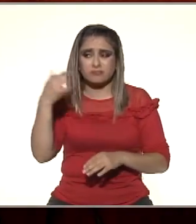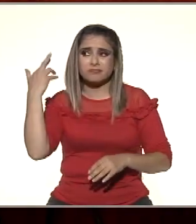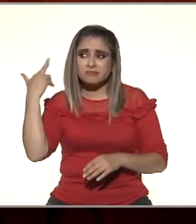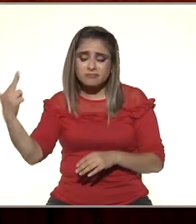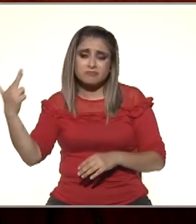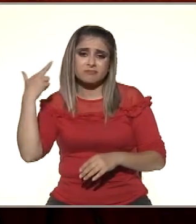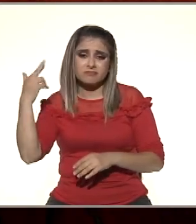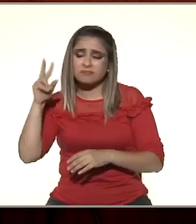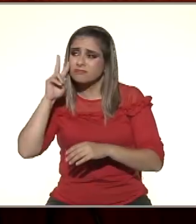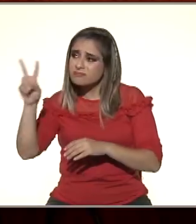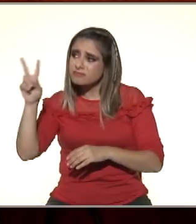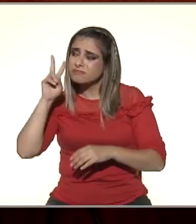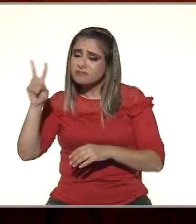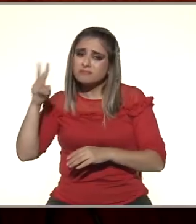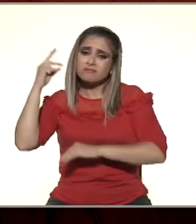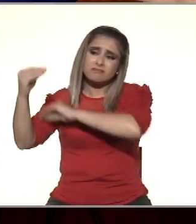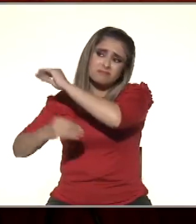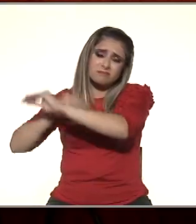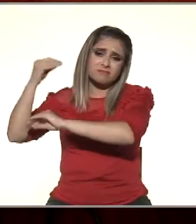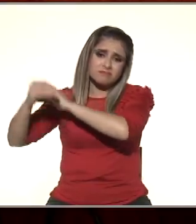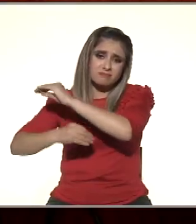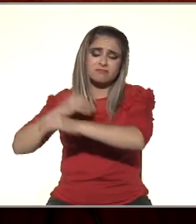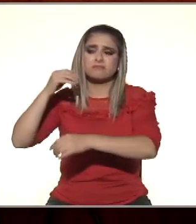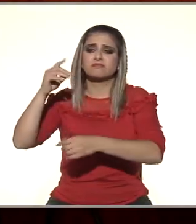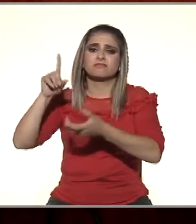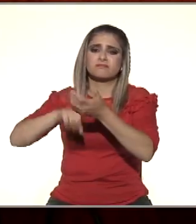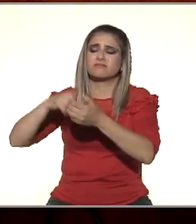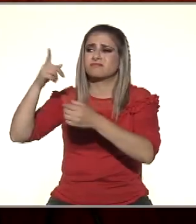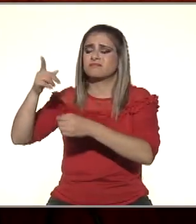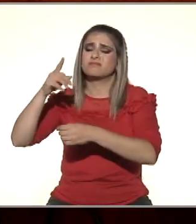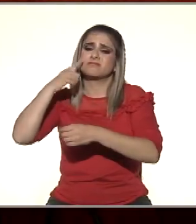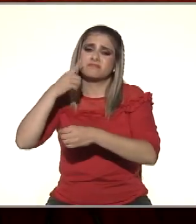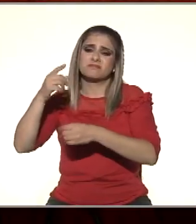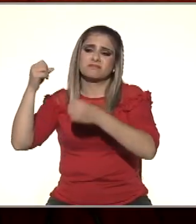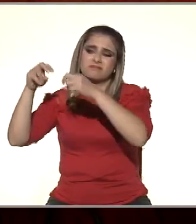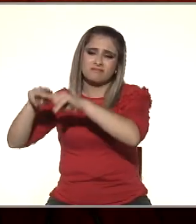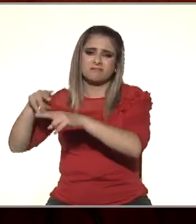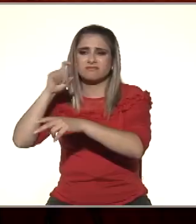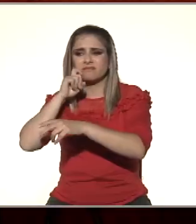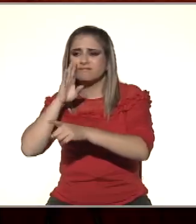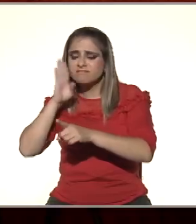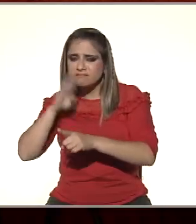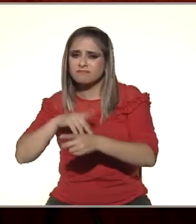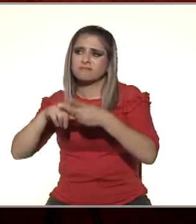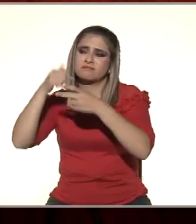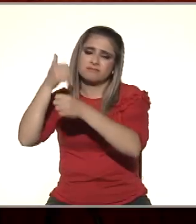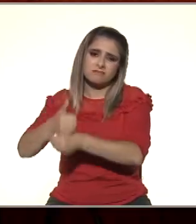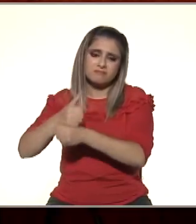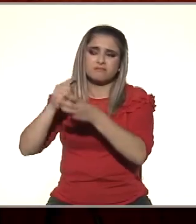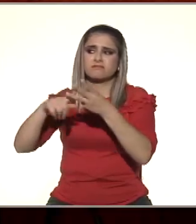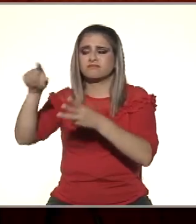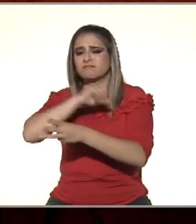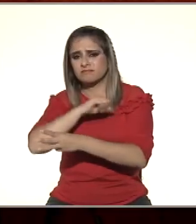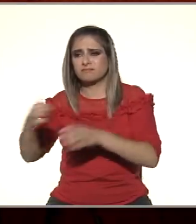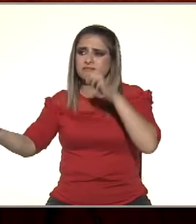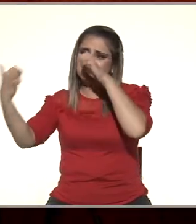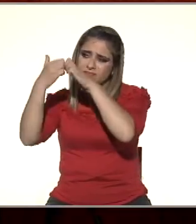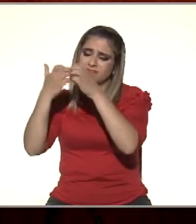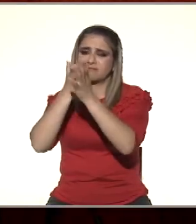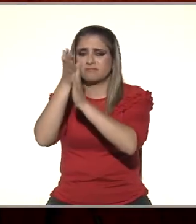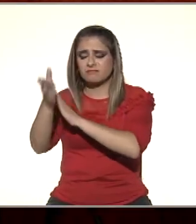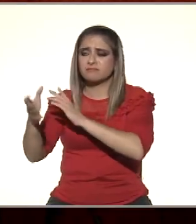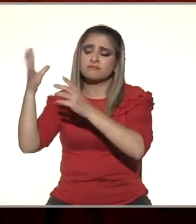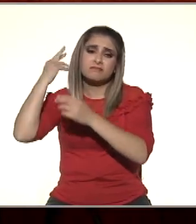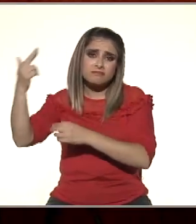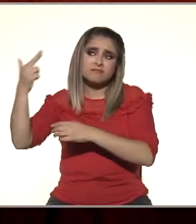de las cuales te sientes incómodo, como los secretos de cama, cuánto sufre, cuán malo o mala es la persona que ha sido infiel,